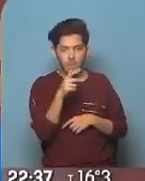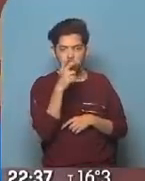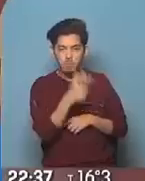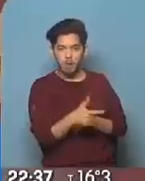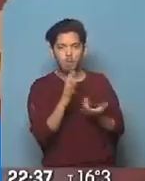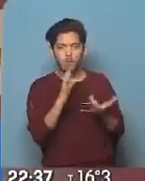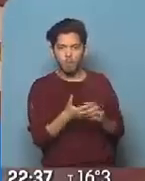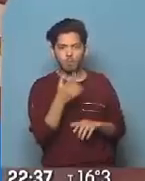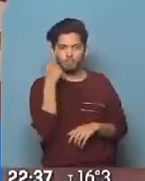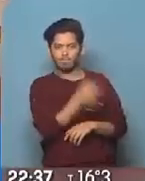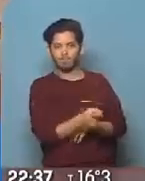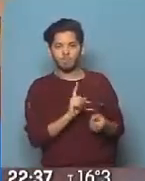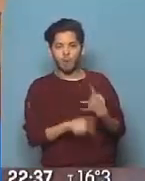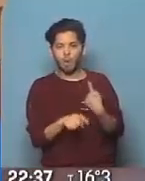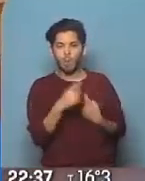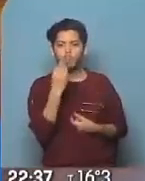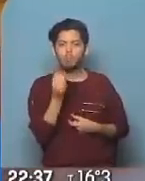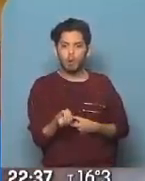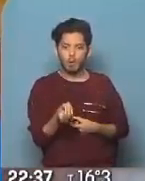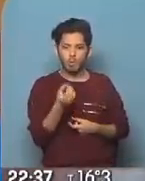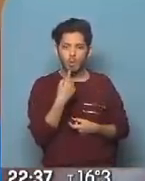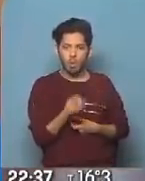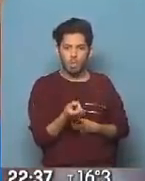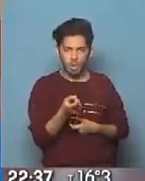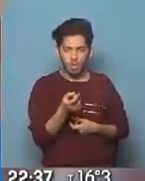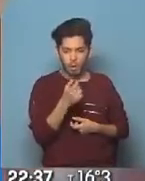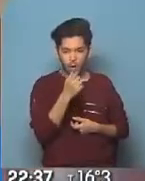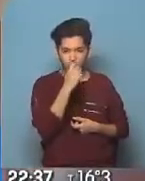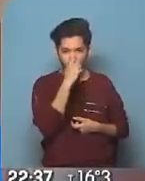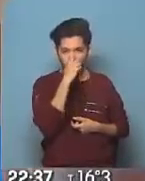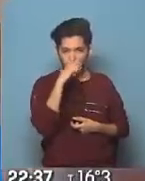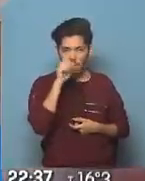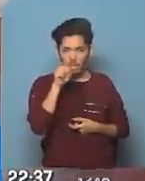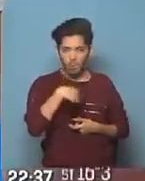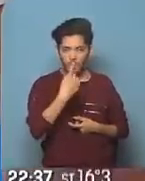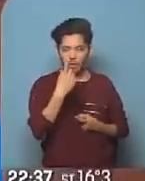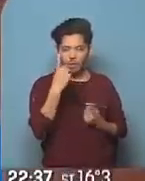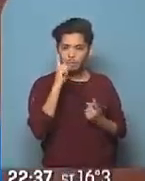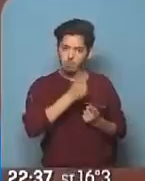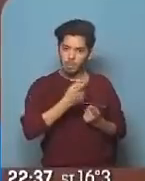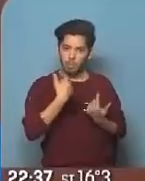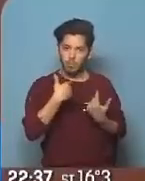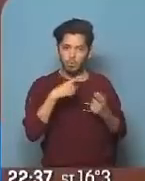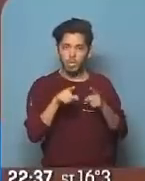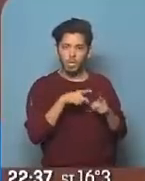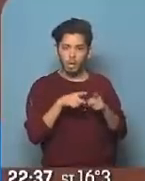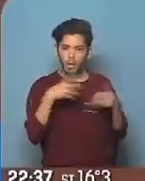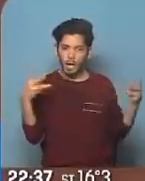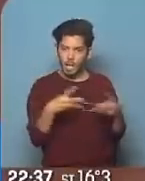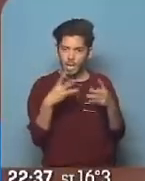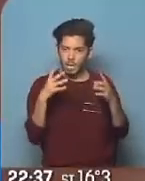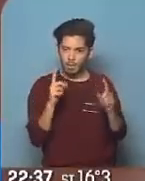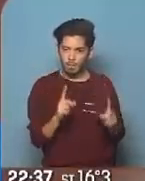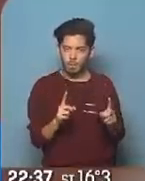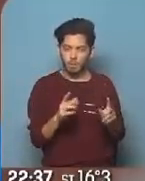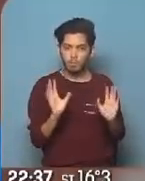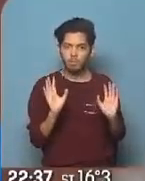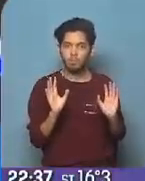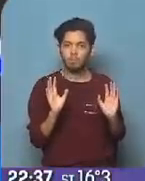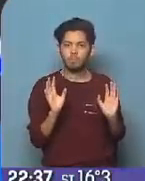forma bastante agresiva. ¿Por qué? Porque ha dicho que esto entraña el riesgo de una carrera armamentista. A su